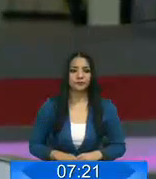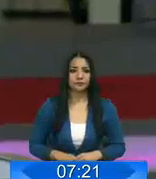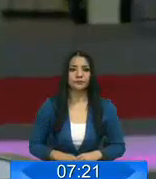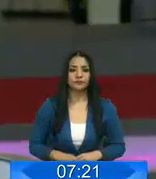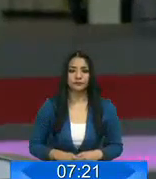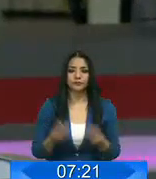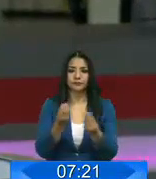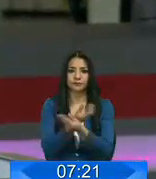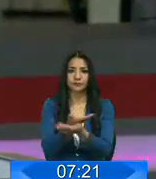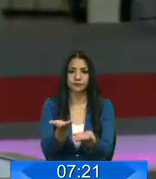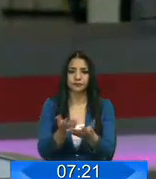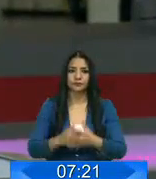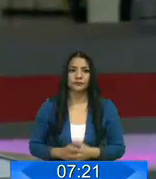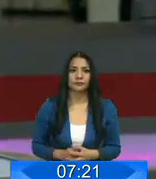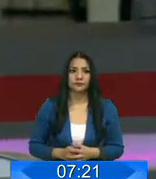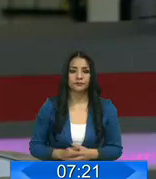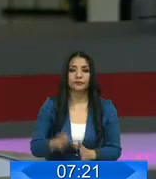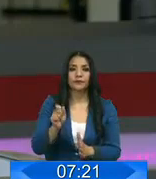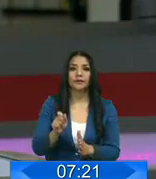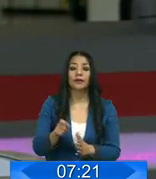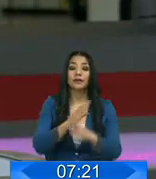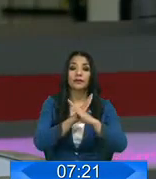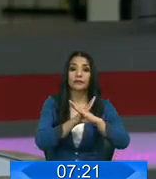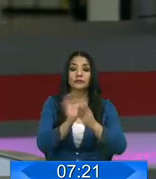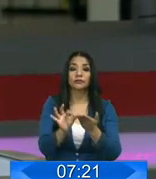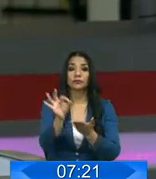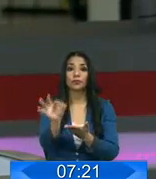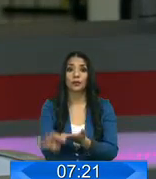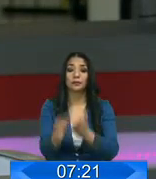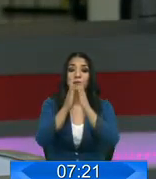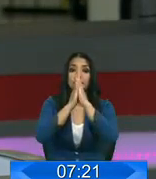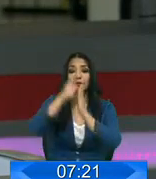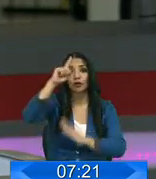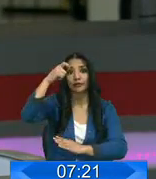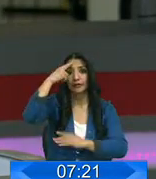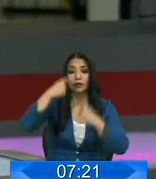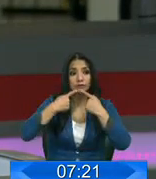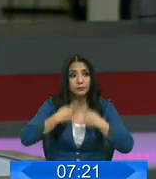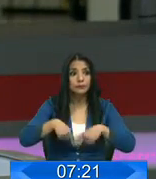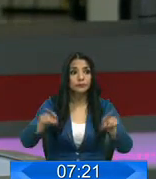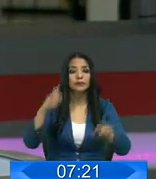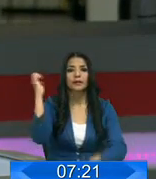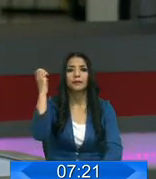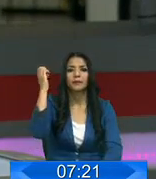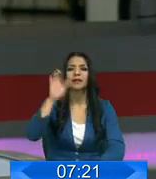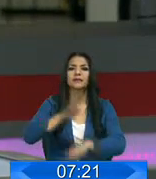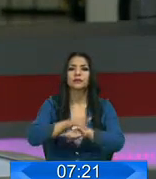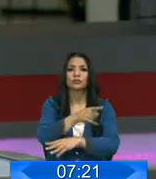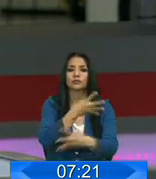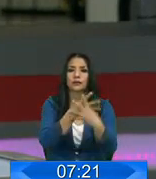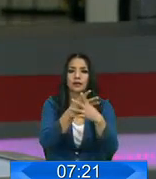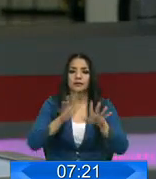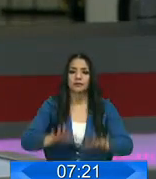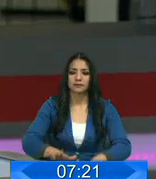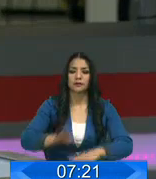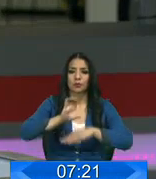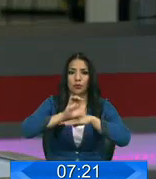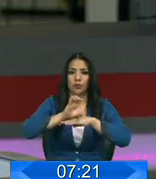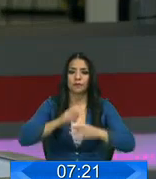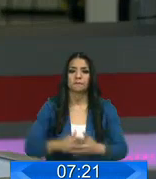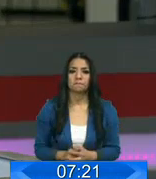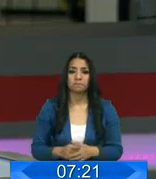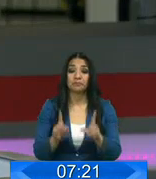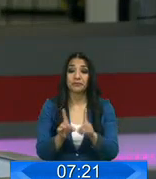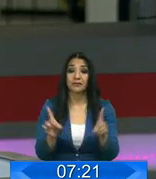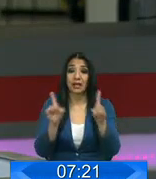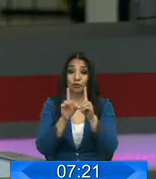Se puede contarles que la Defensoría del Pueblo pide que el gobierno declare la emergencia en el sistema penitenciario del país. Según los datos